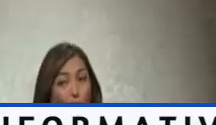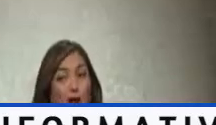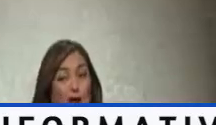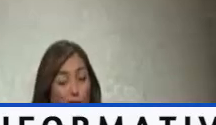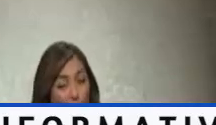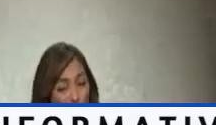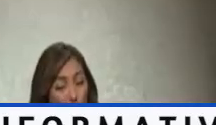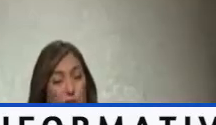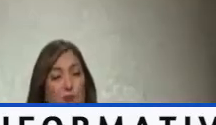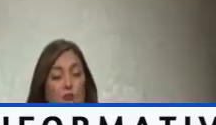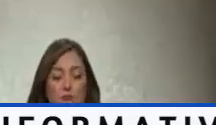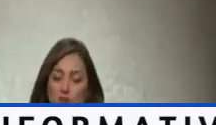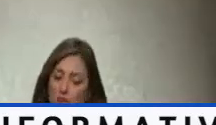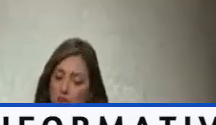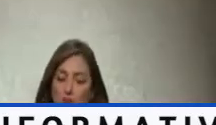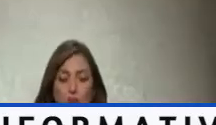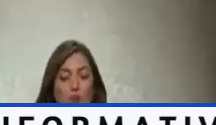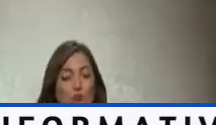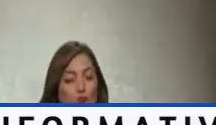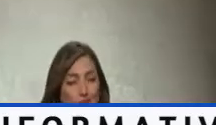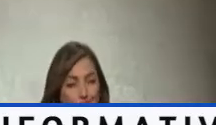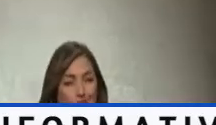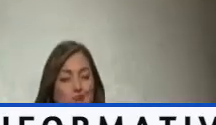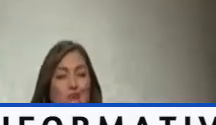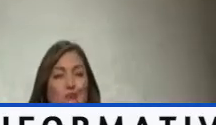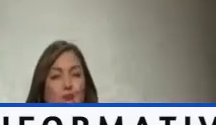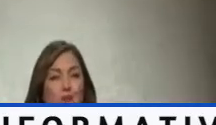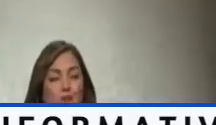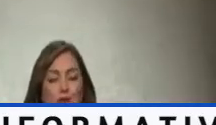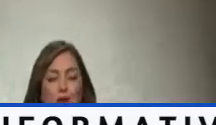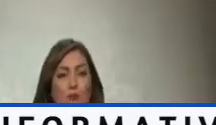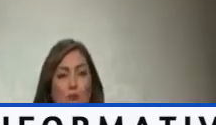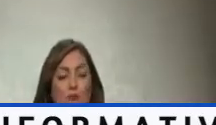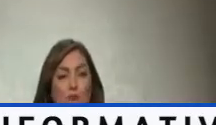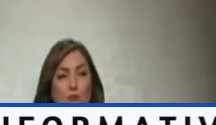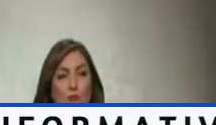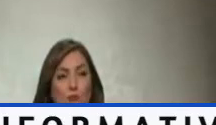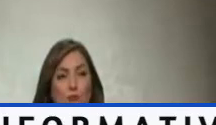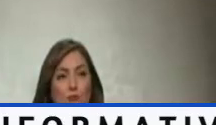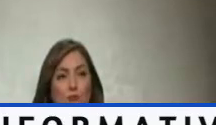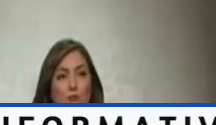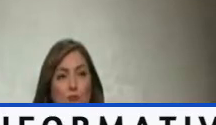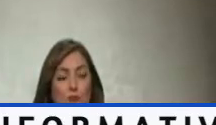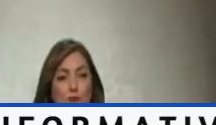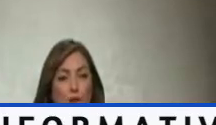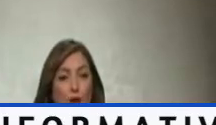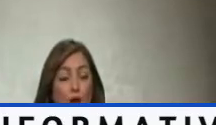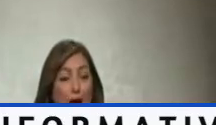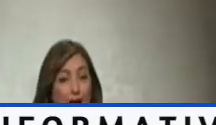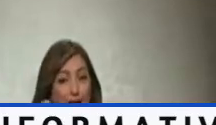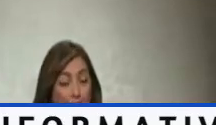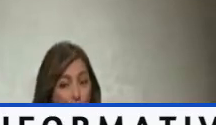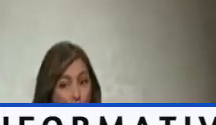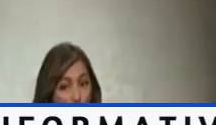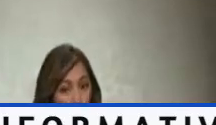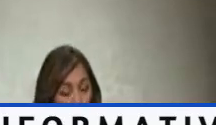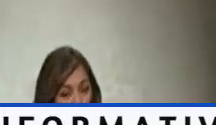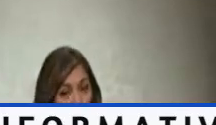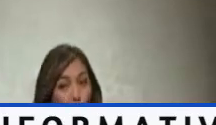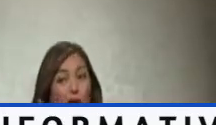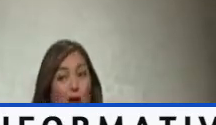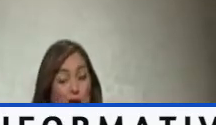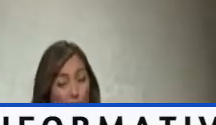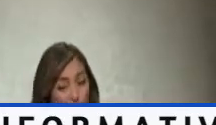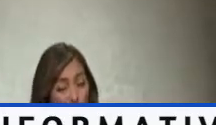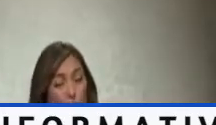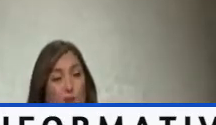yo también sugeriría que sea quizás dar un auto con las mismas prestaciones, pero de un valor menor. A este legislador sí le sorprende